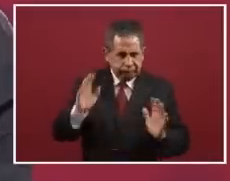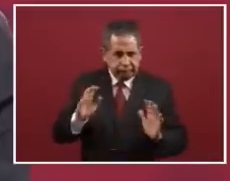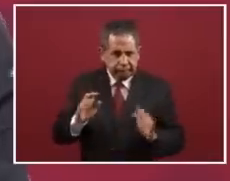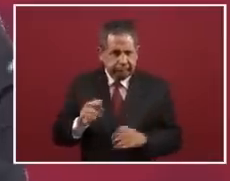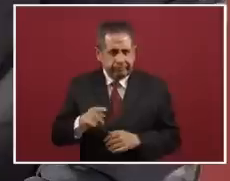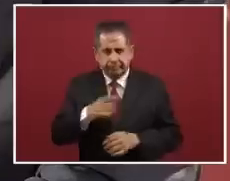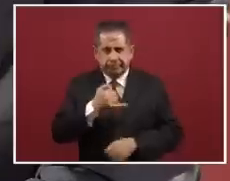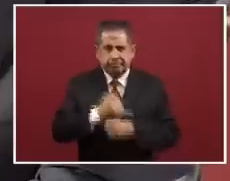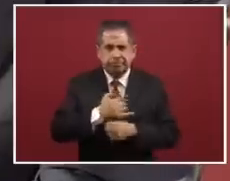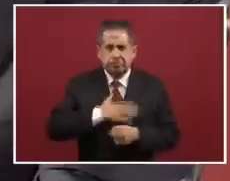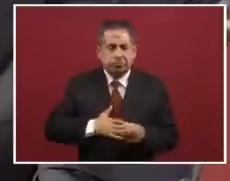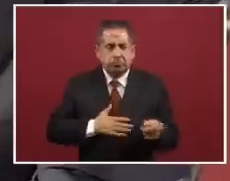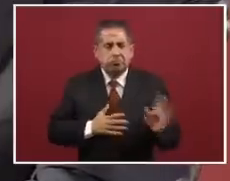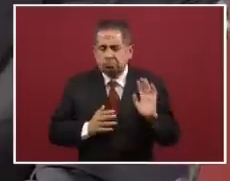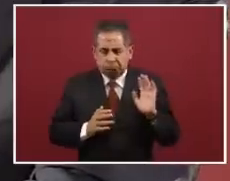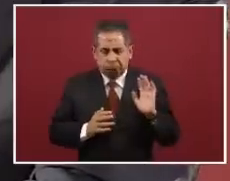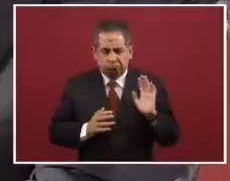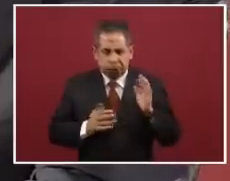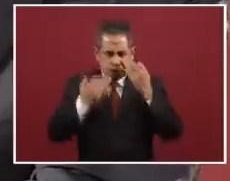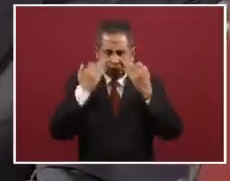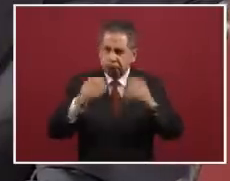es injusto.